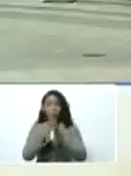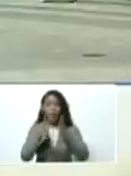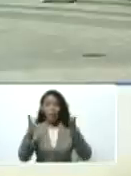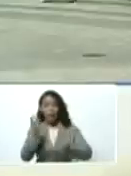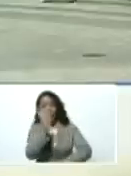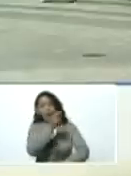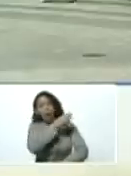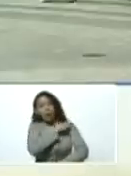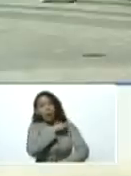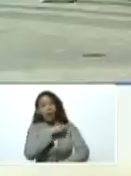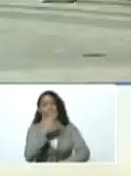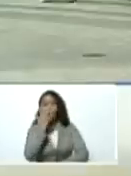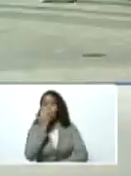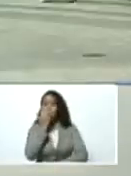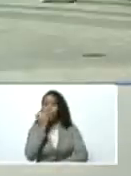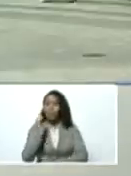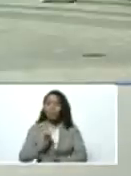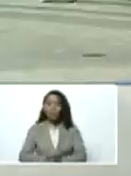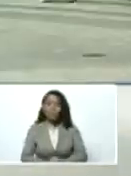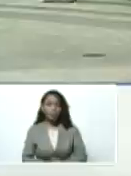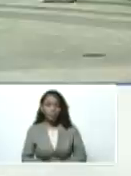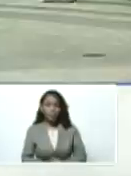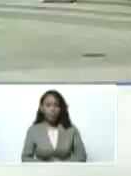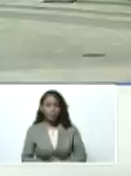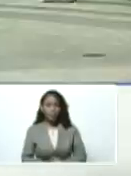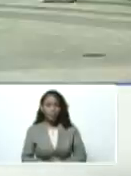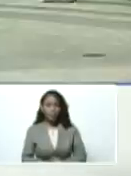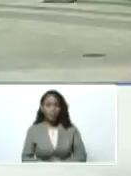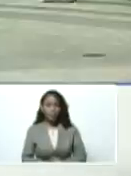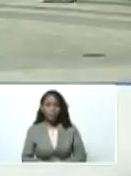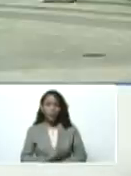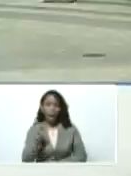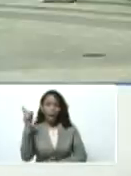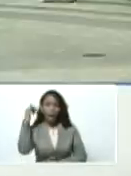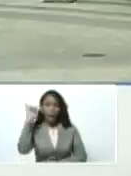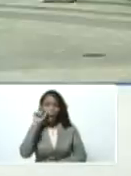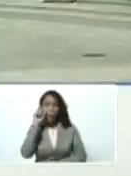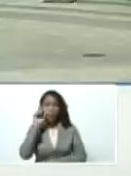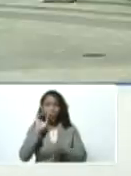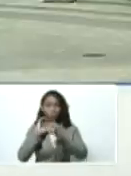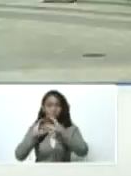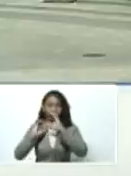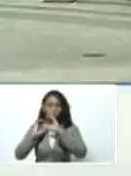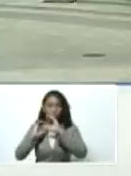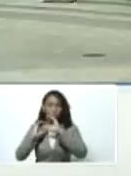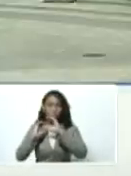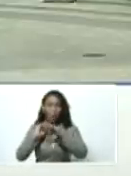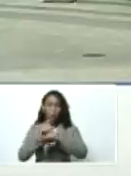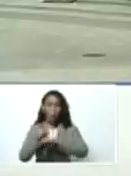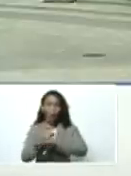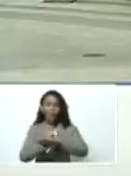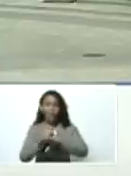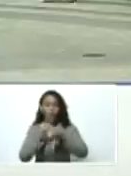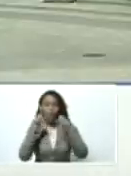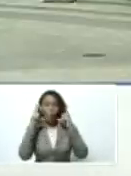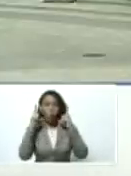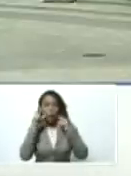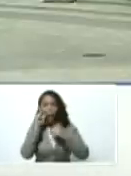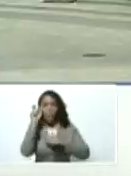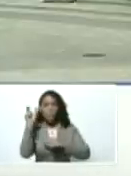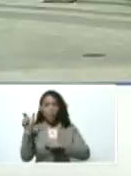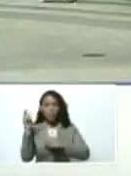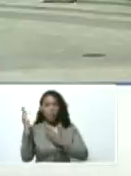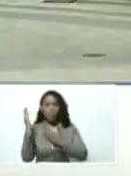general Jorge Luis García Carneiro, allá está Conversadito Terán, Maniglia,